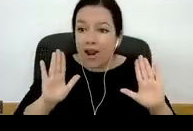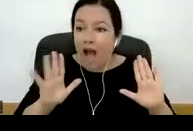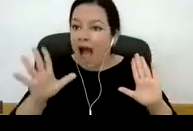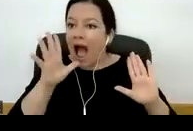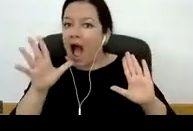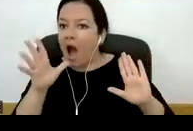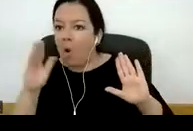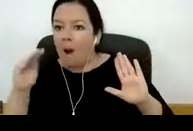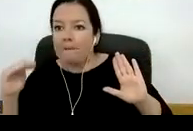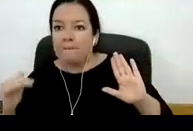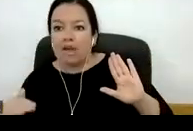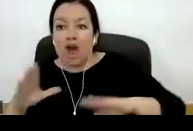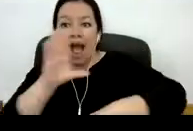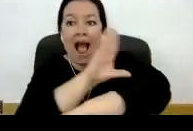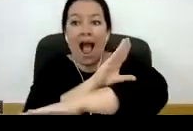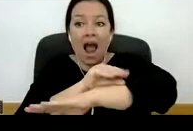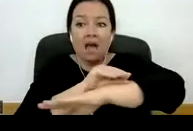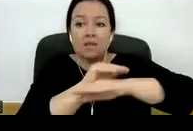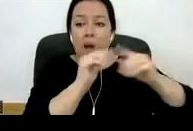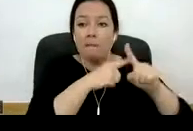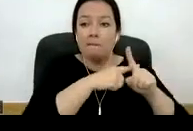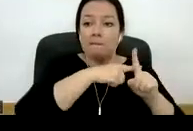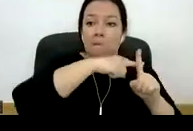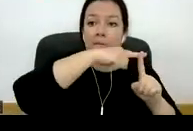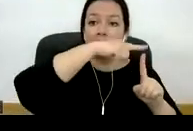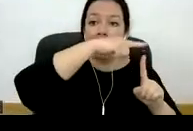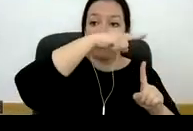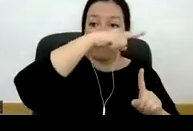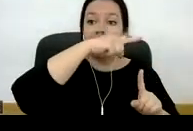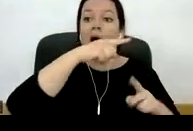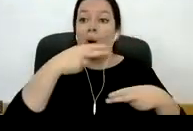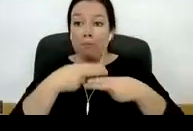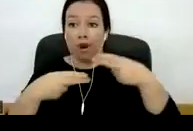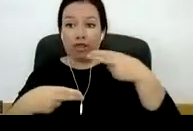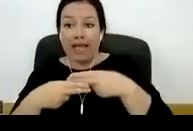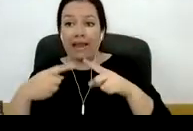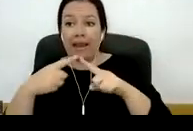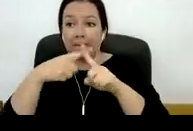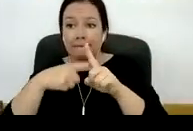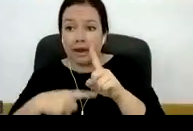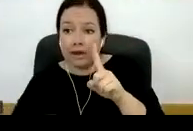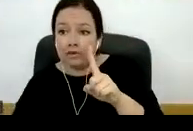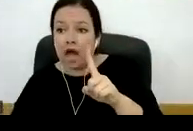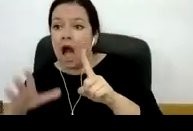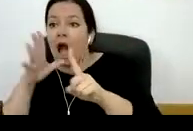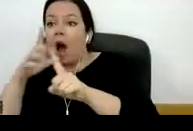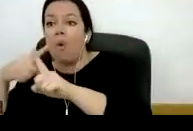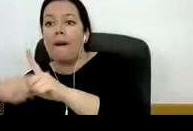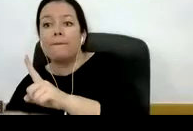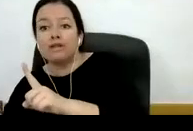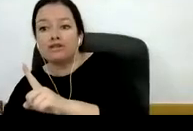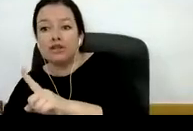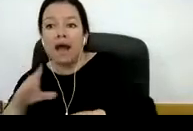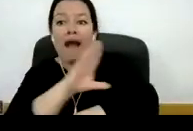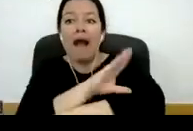líquido, tenemos más grasa. Hemos visto que teníamos mayor cantidad de grasa, menos proteína, pero en proporción acumulamos más grasa que la proteína